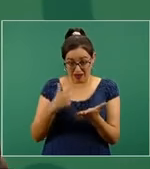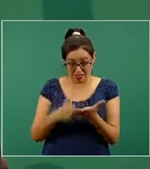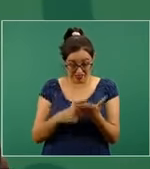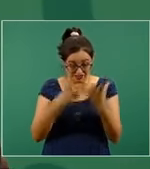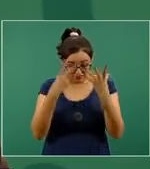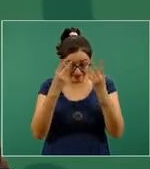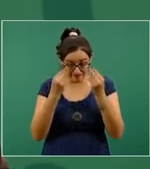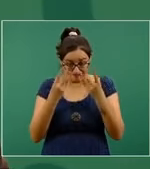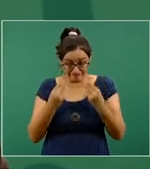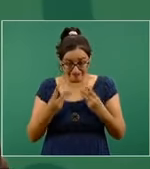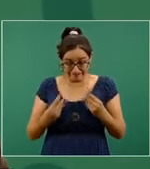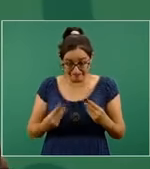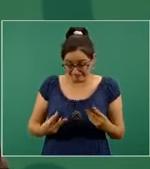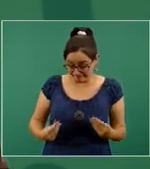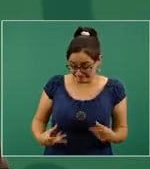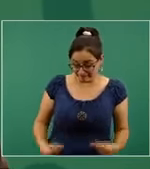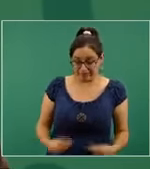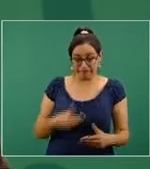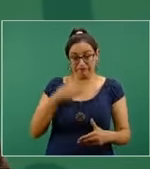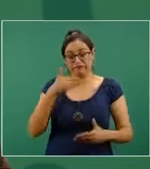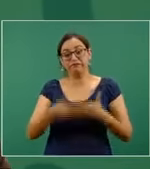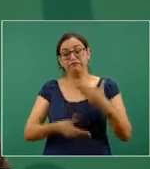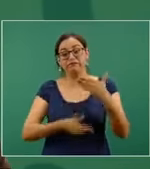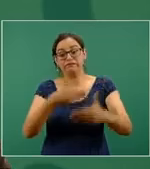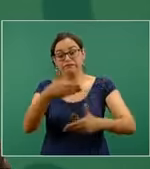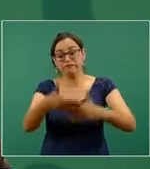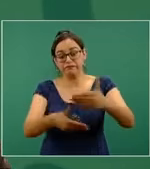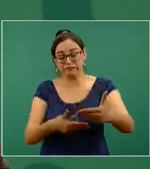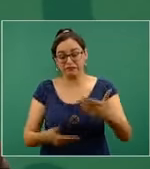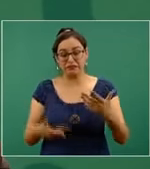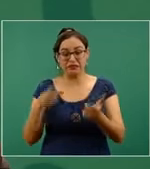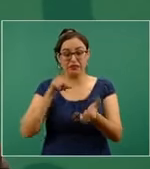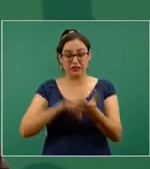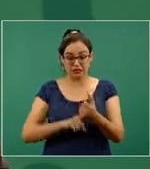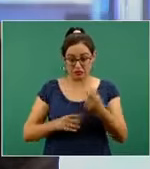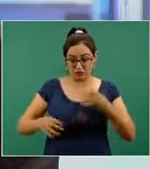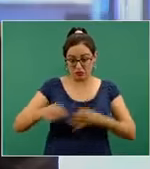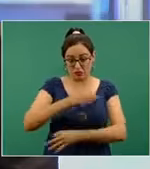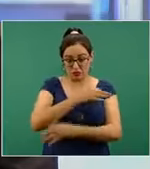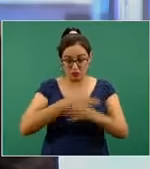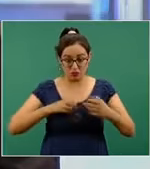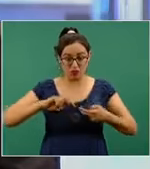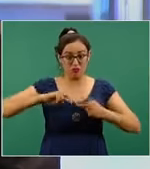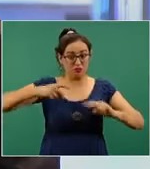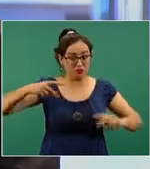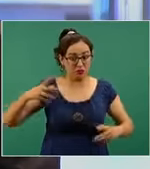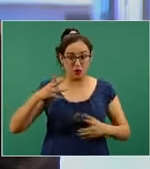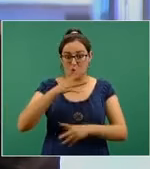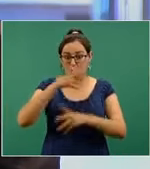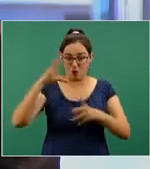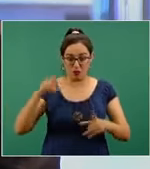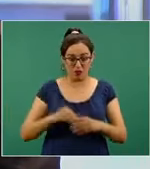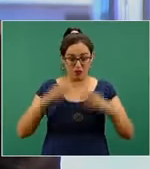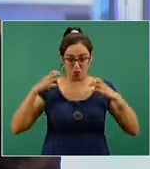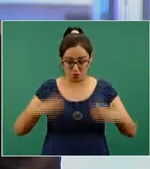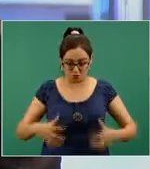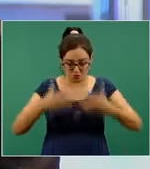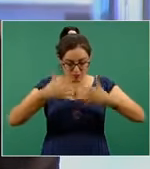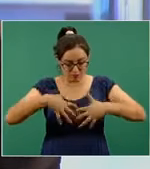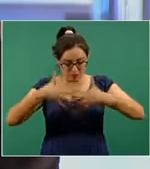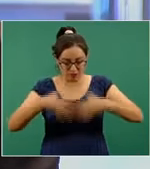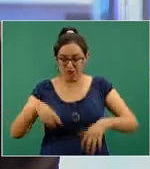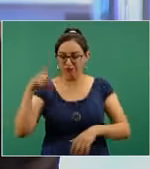esto trae para los procesos tanto hormonales como metabólicos, pero también aquellas condiciones que